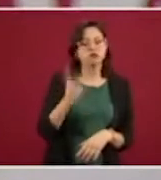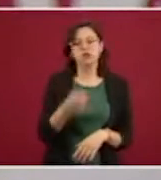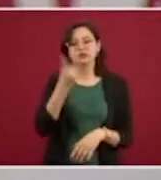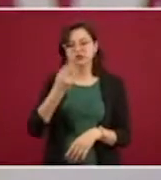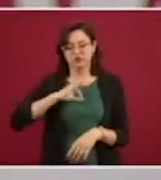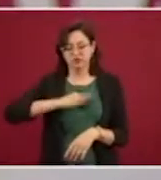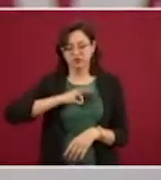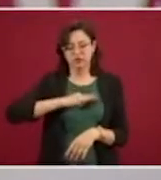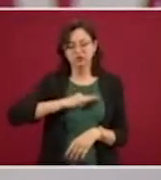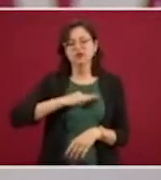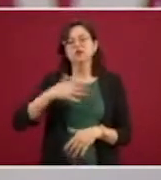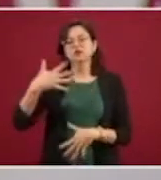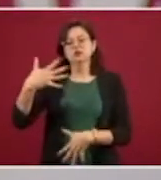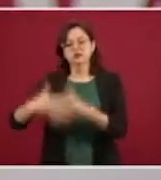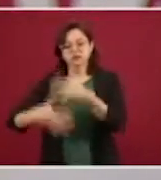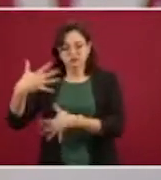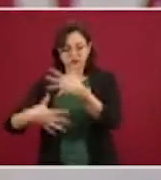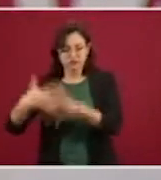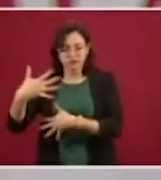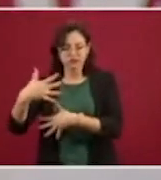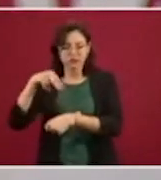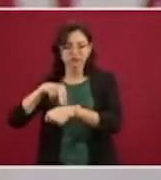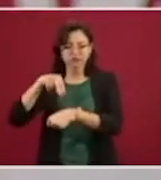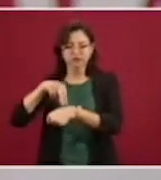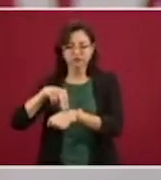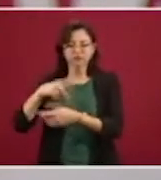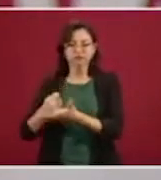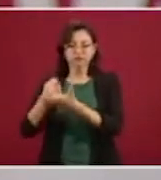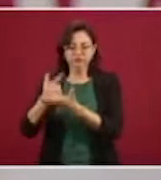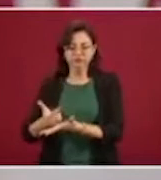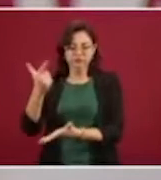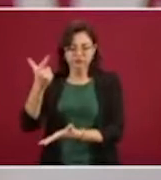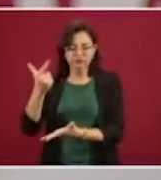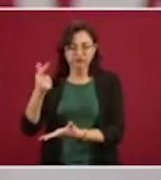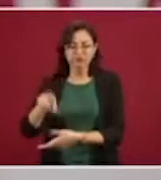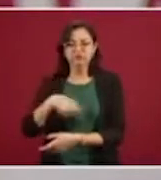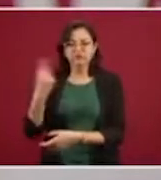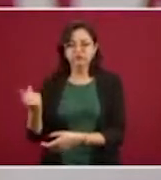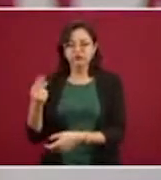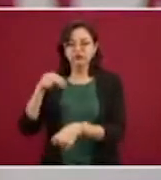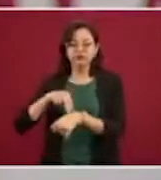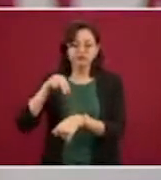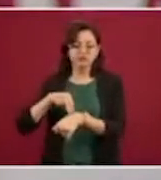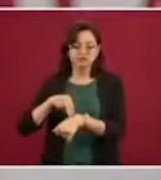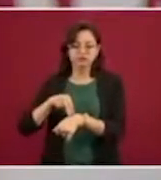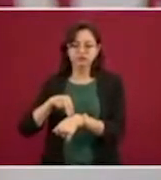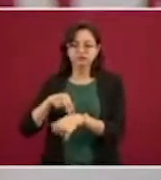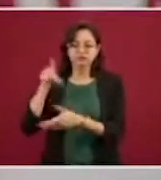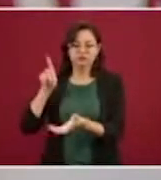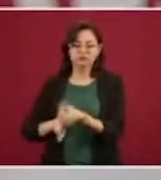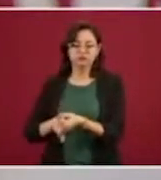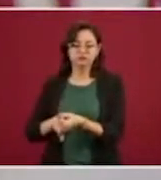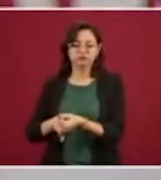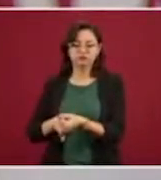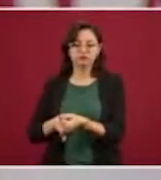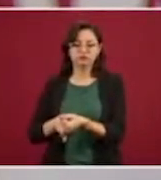más, dedicados a la medicina intensivista, medicina interna, que es, no porque